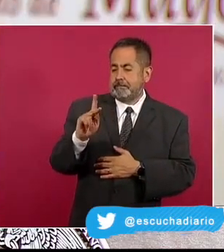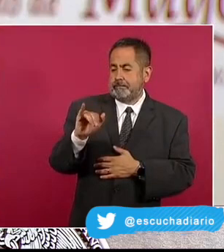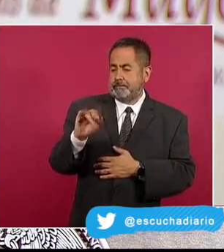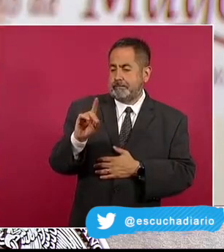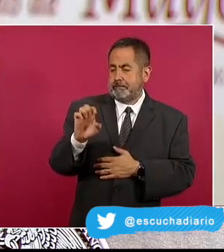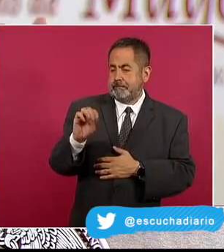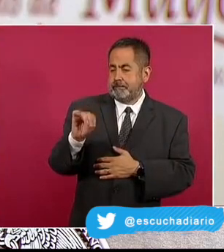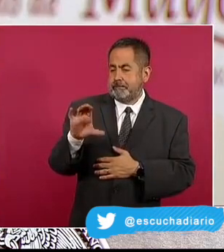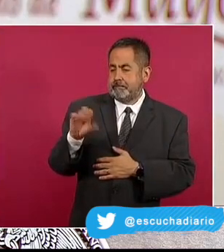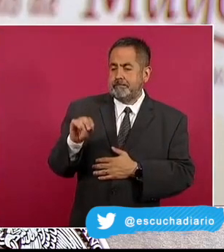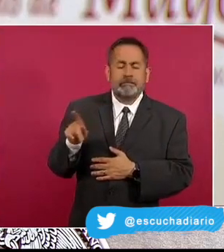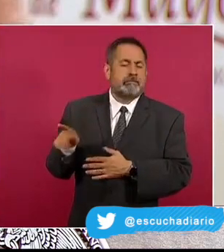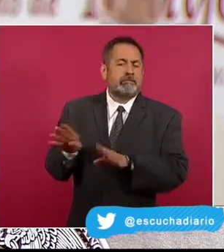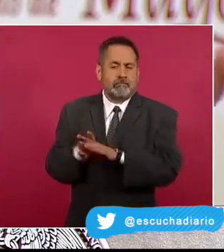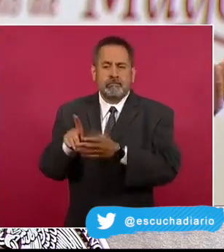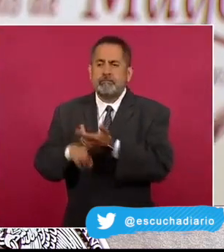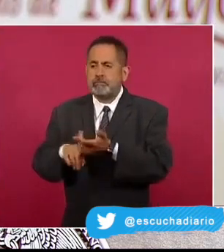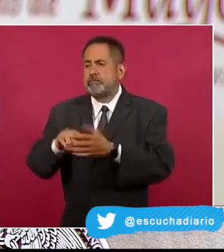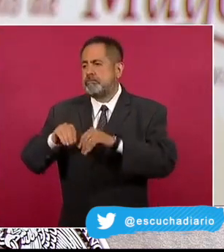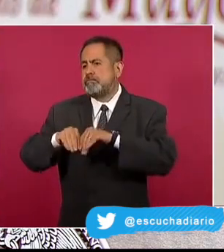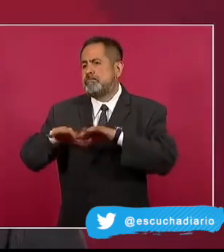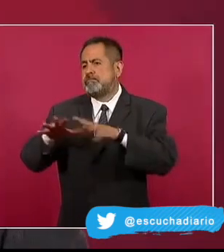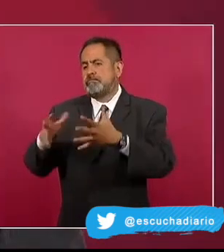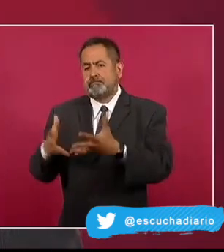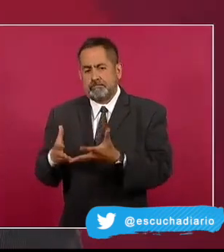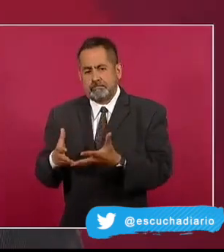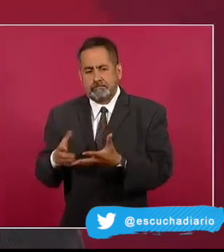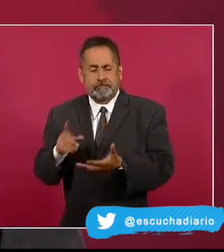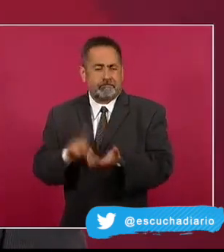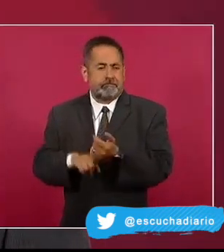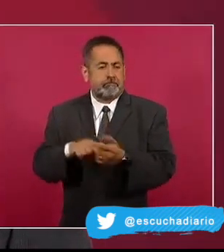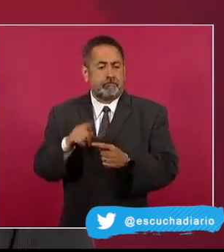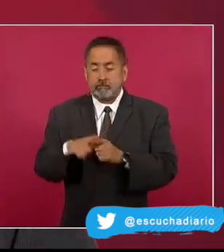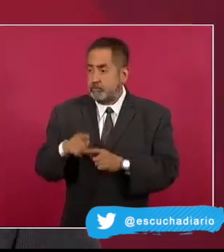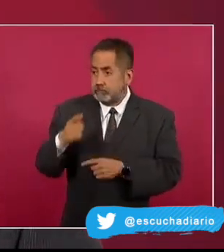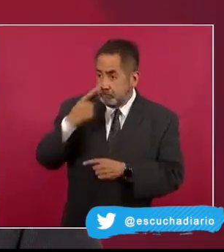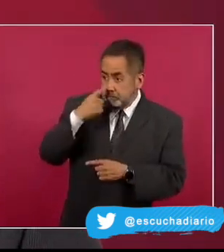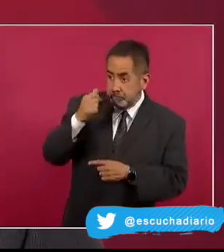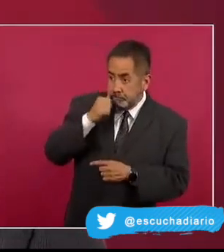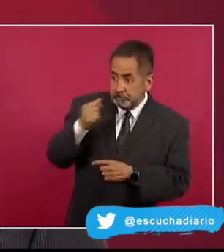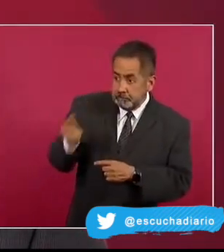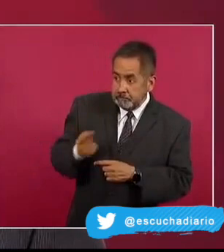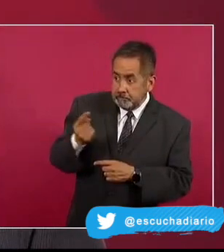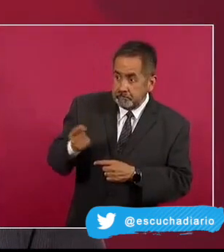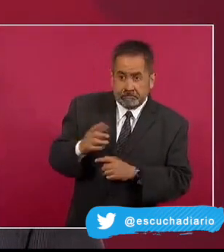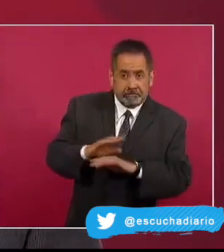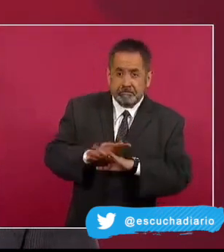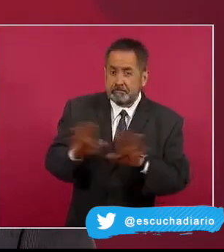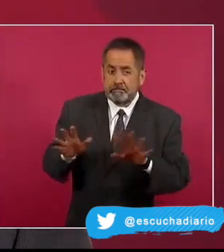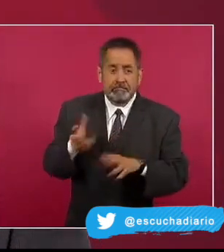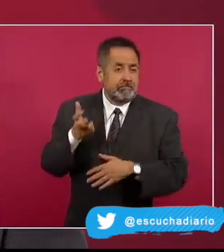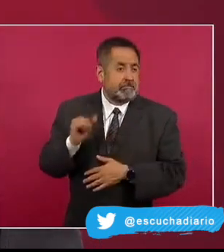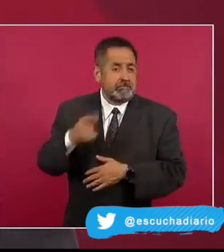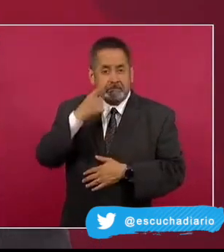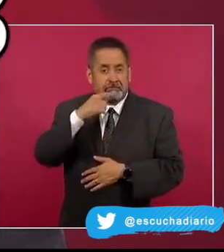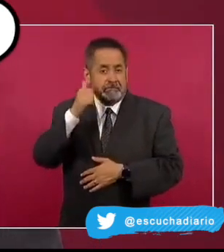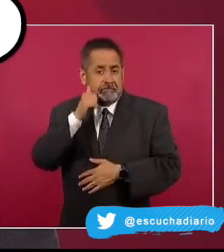de octubre, se registraron 307 contagios y una defunción en promedio por día. Y a nivel nacional